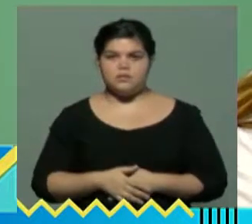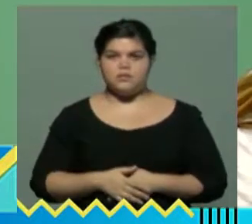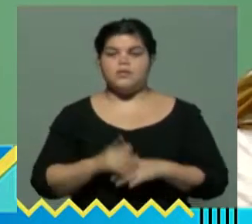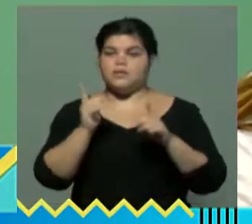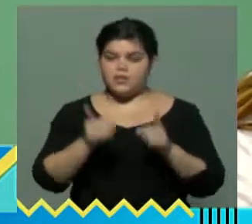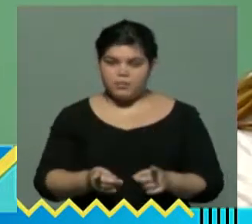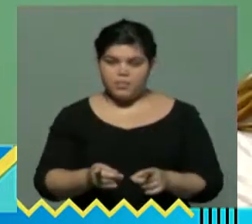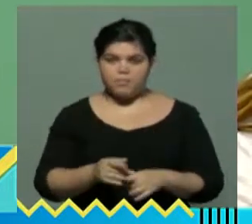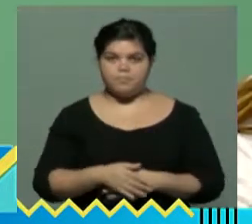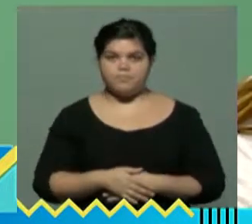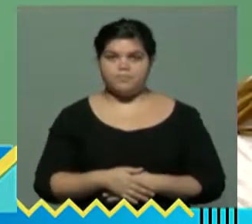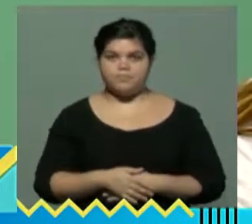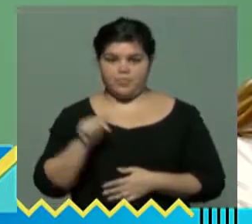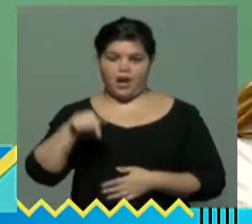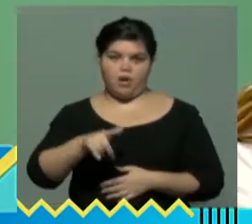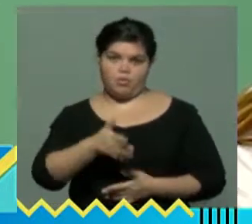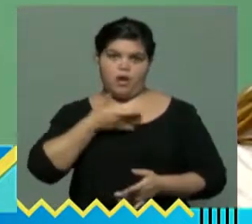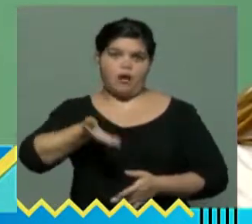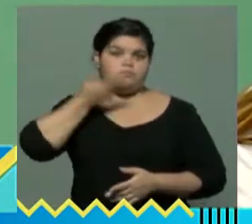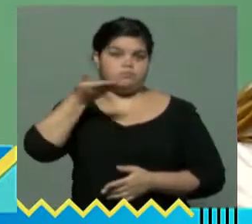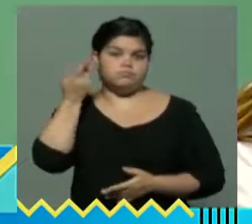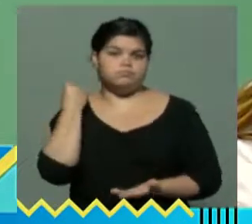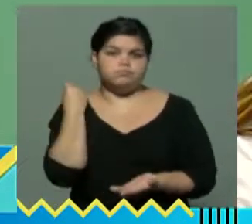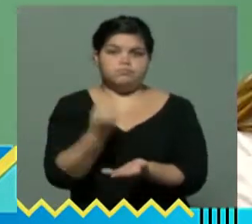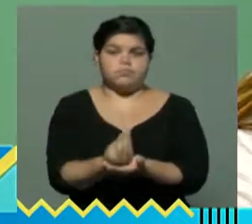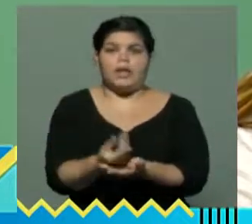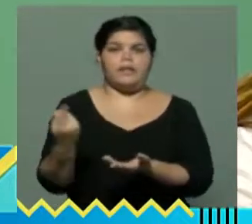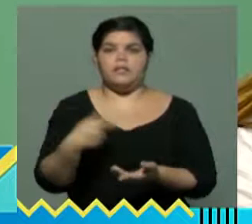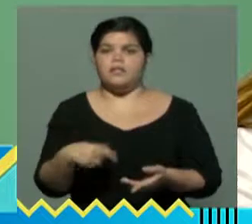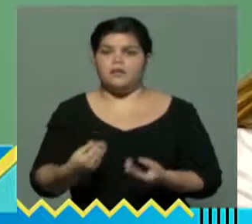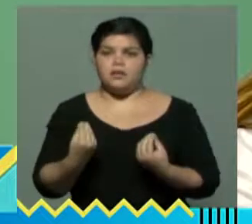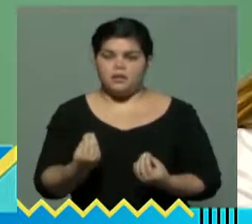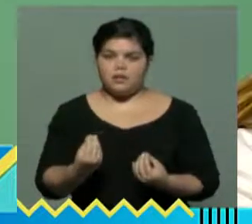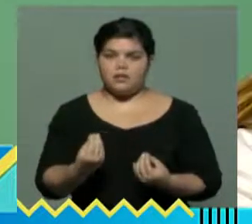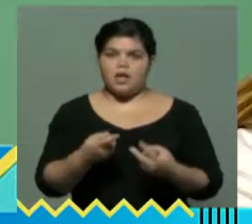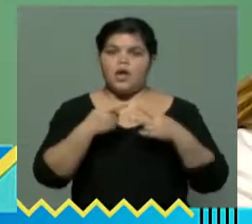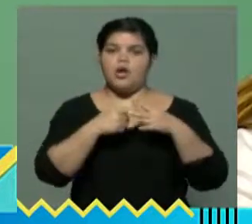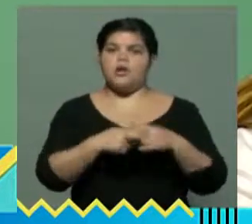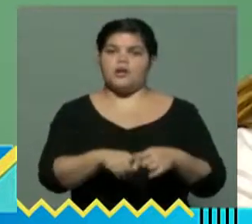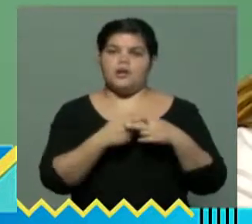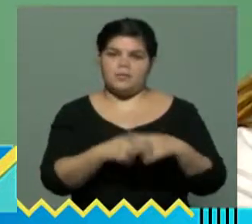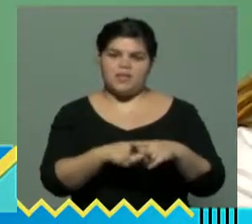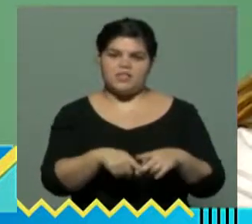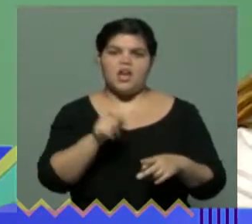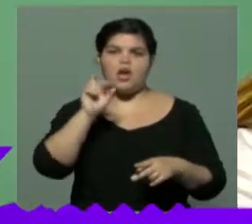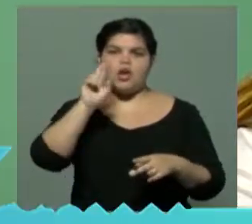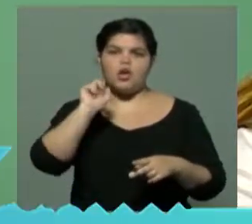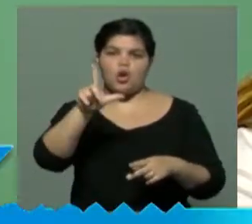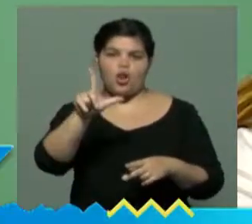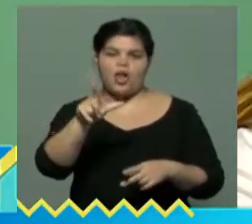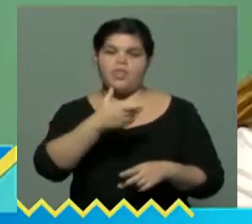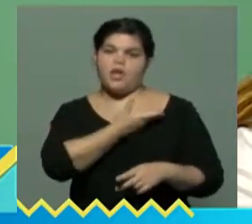convoca también en el lugar en el que estamos hablando en este momento, es plantear también la herramienta del rol del Estado como educador también para la